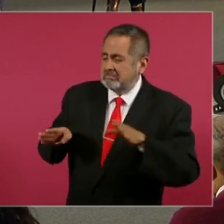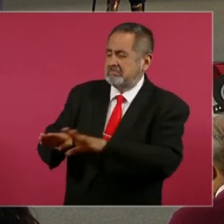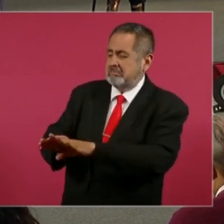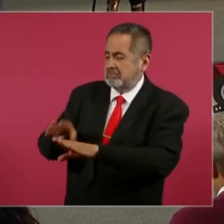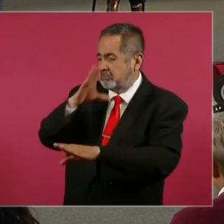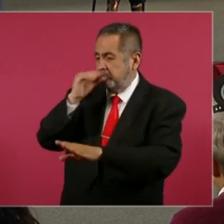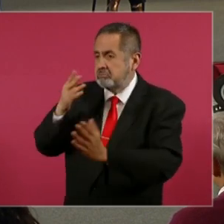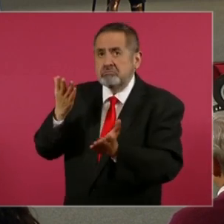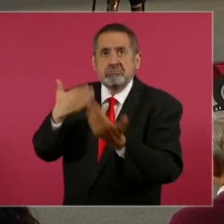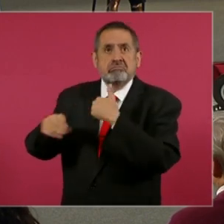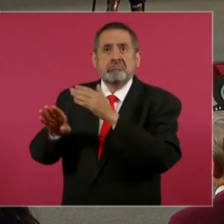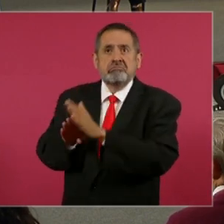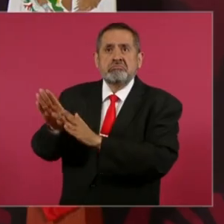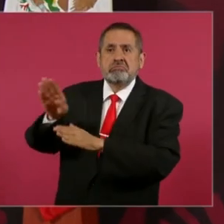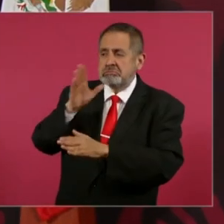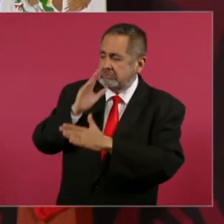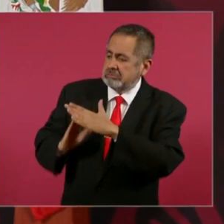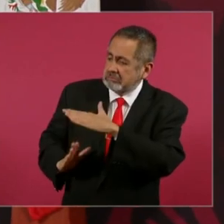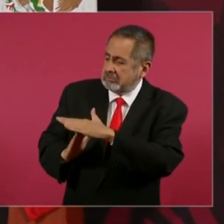obstaculizando el desarrollo de Cuba,